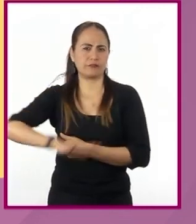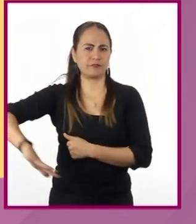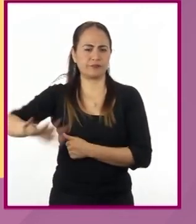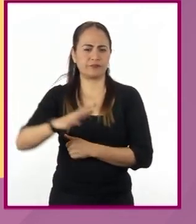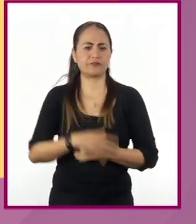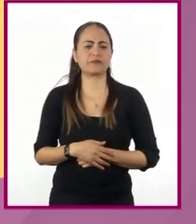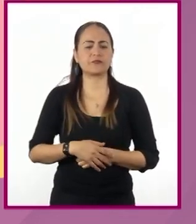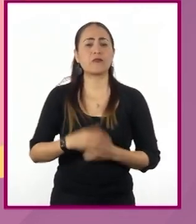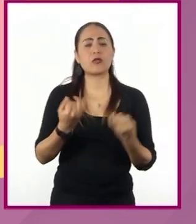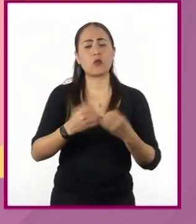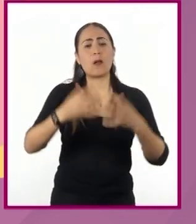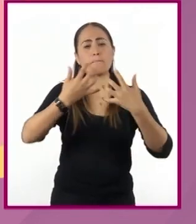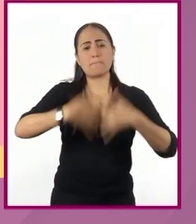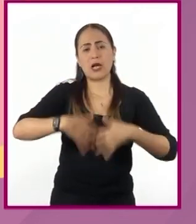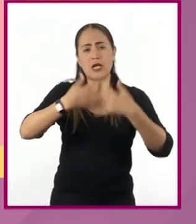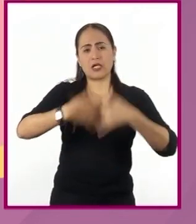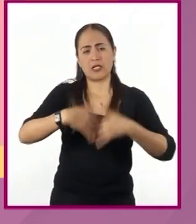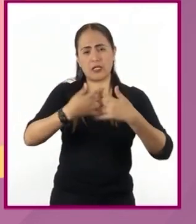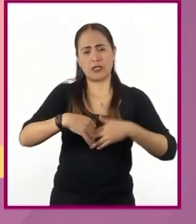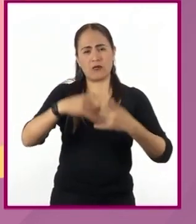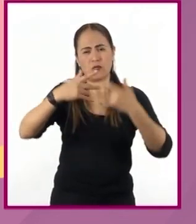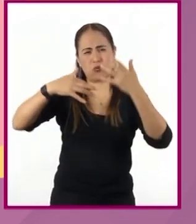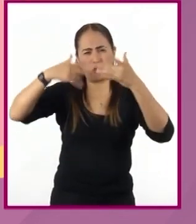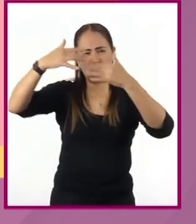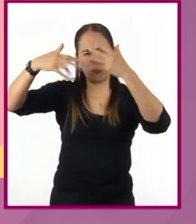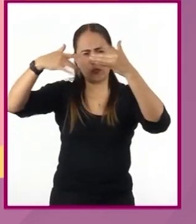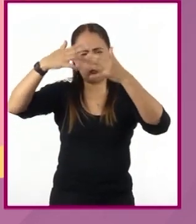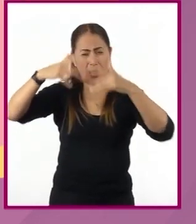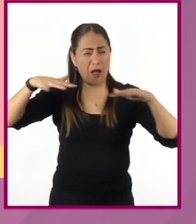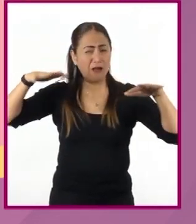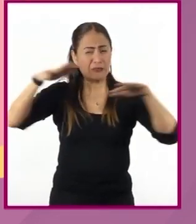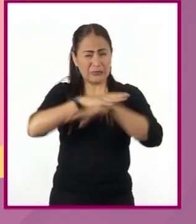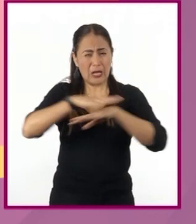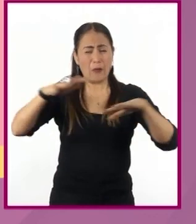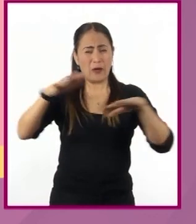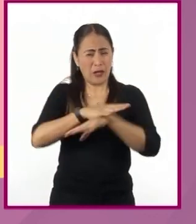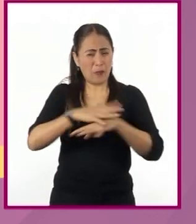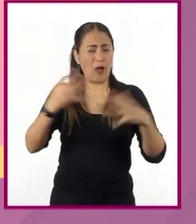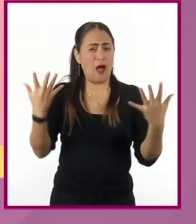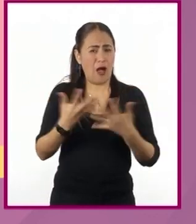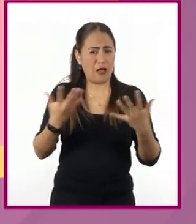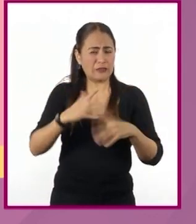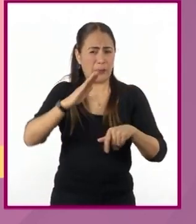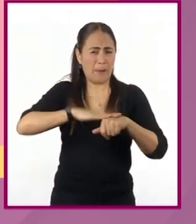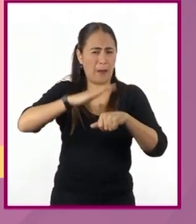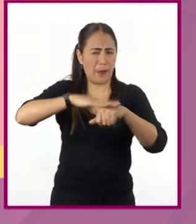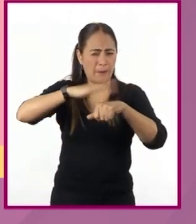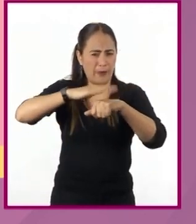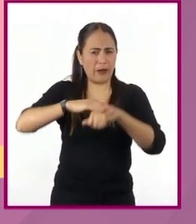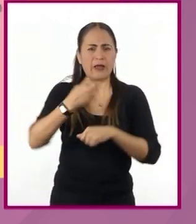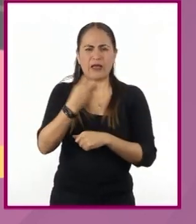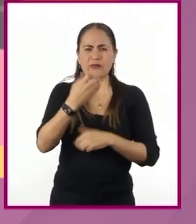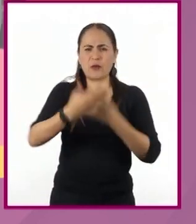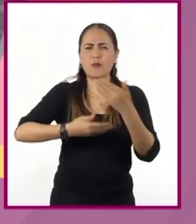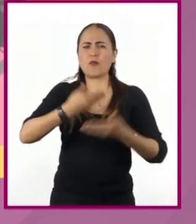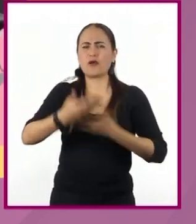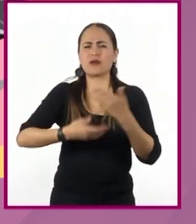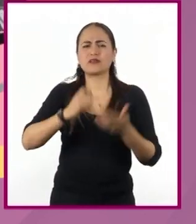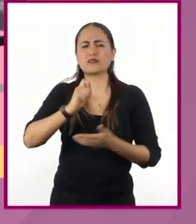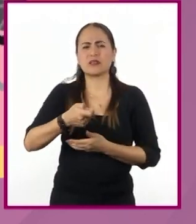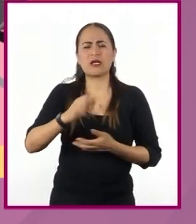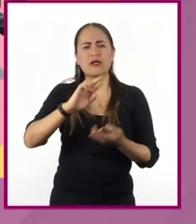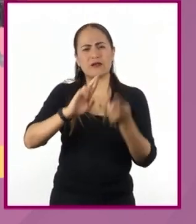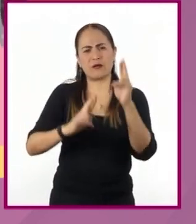de la máquina de vapor provocó un gran cambio que favoreció la producción. A este proceso se le conoce como